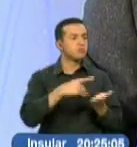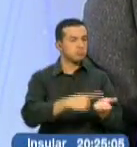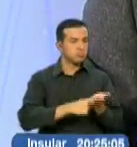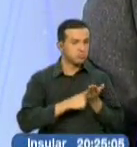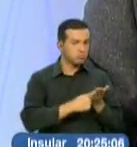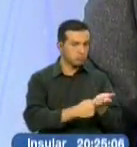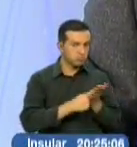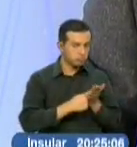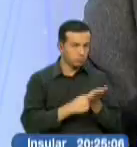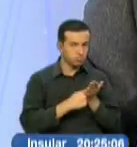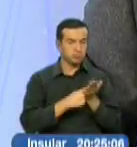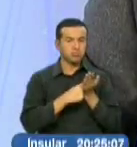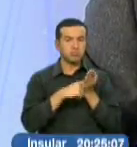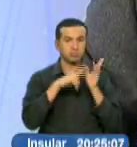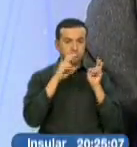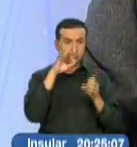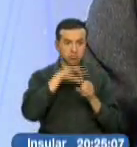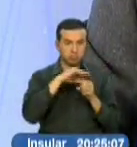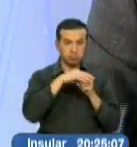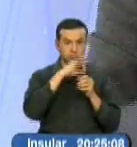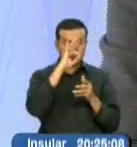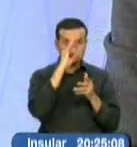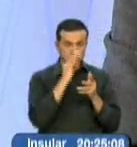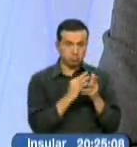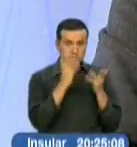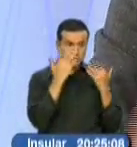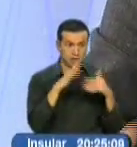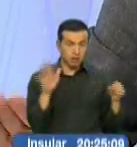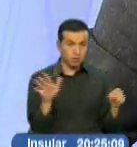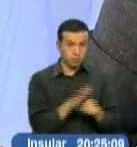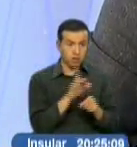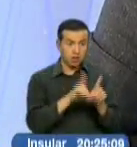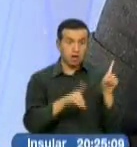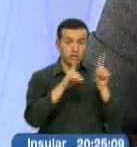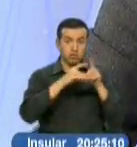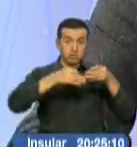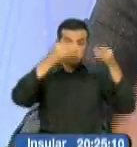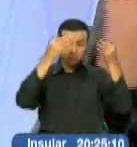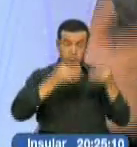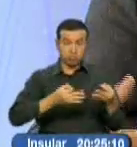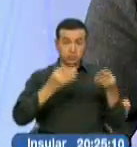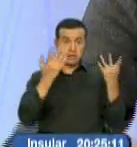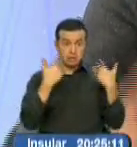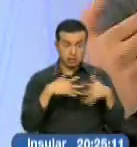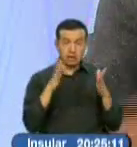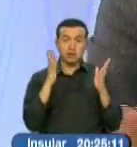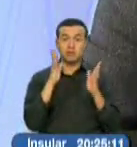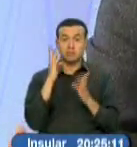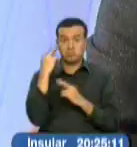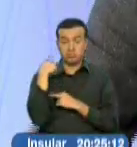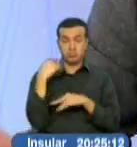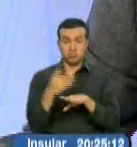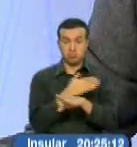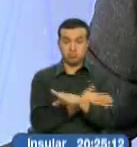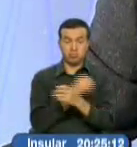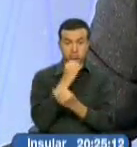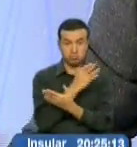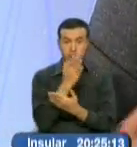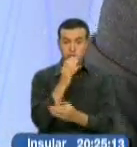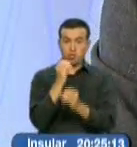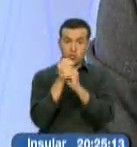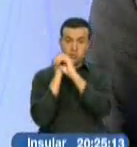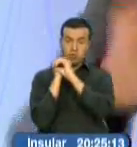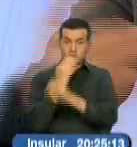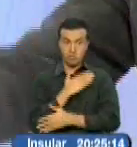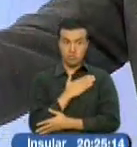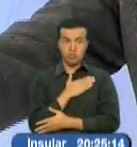audiencia nacional de escrutinio, que es lo que mencionaba, ya una vez que tenemos resultados oficiales, y que lo hemos dicho con responsabilidad al país, porque esa es nuestra